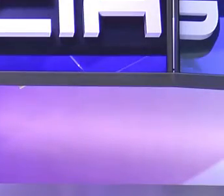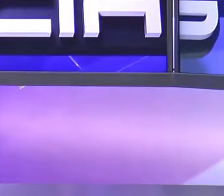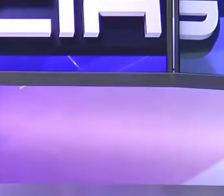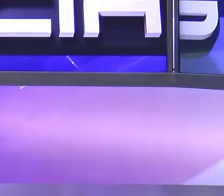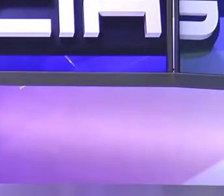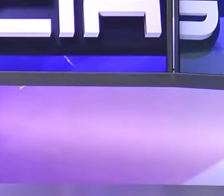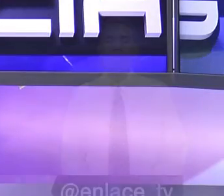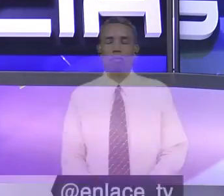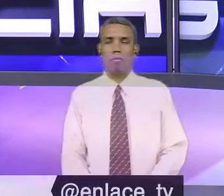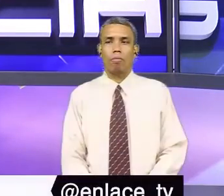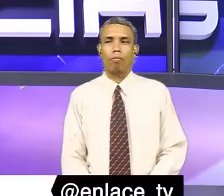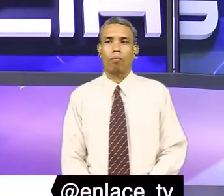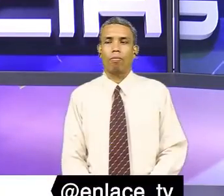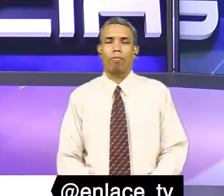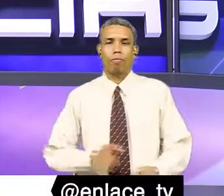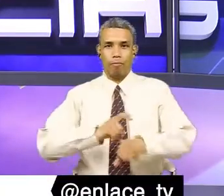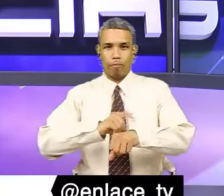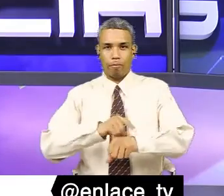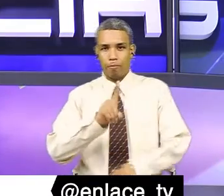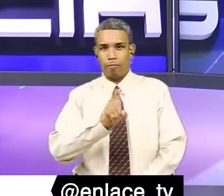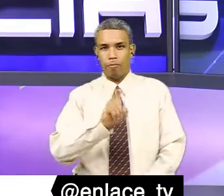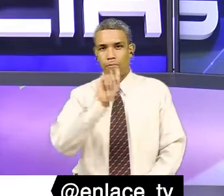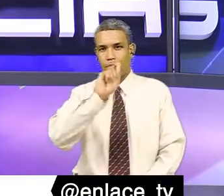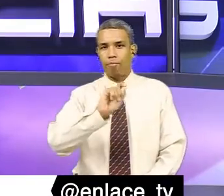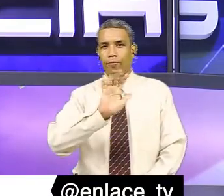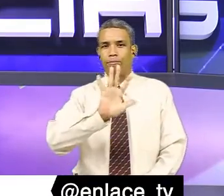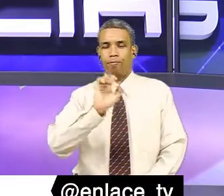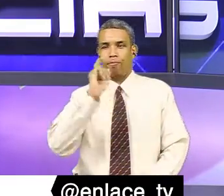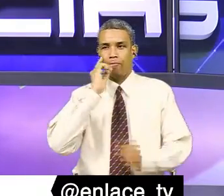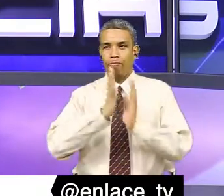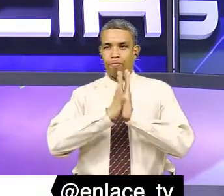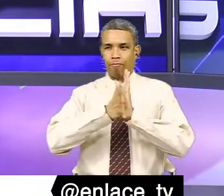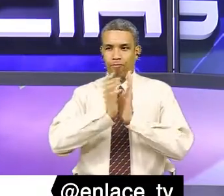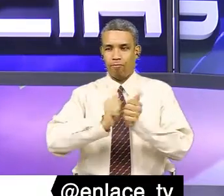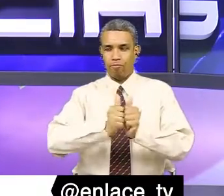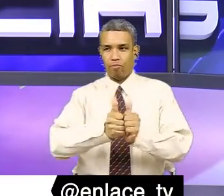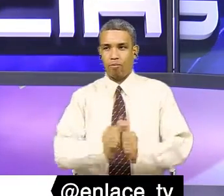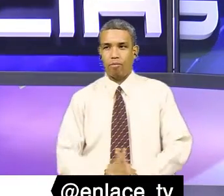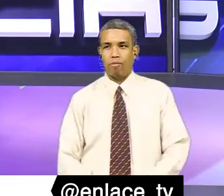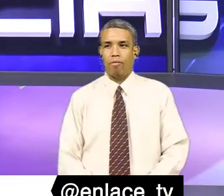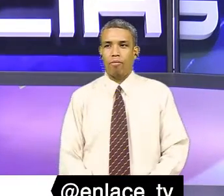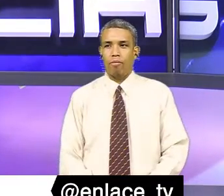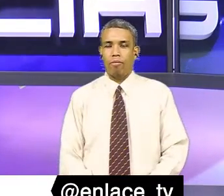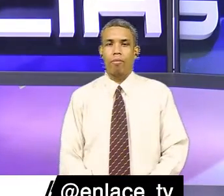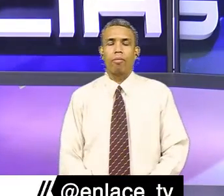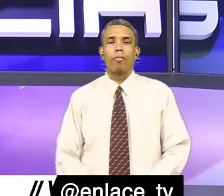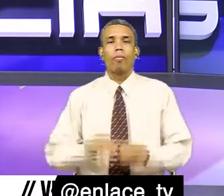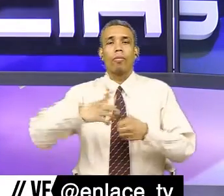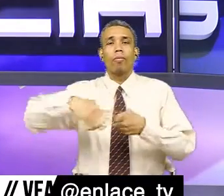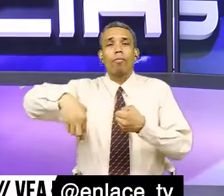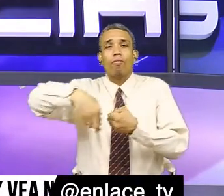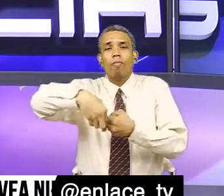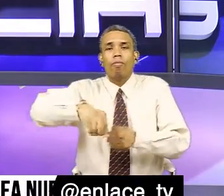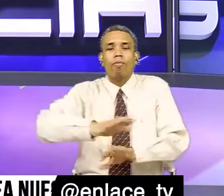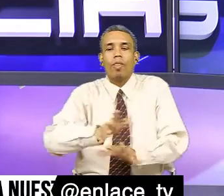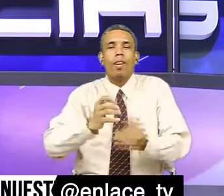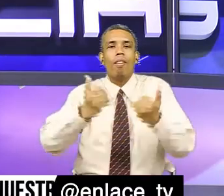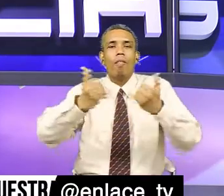Y 50 minutos de la tarde comenzamos nuestra información deportiva contándole a todos nuestros televidentes que Alianza Petrolera acaba de